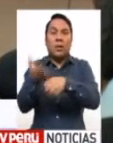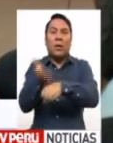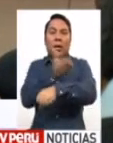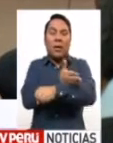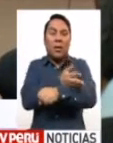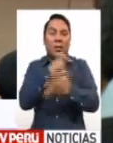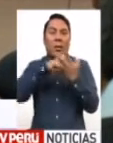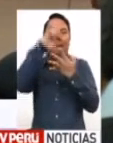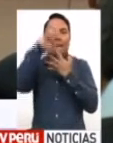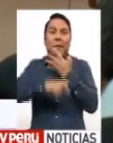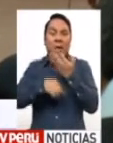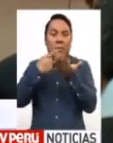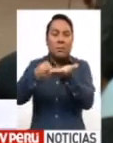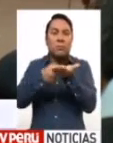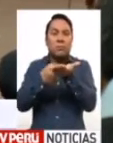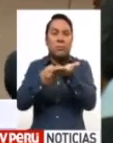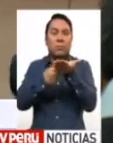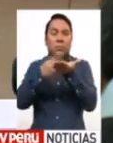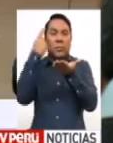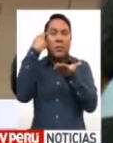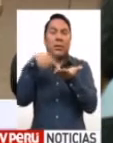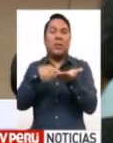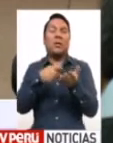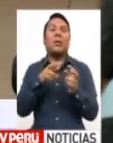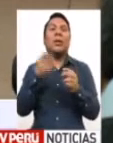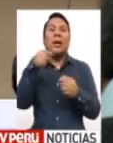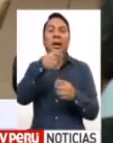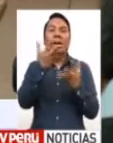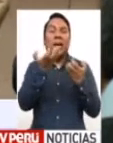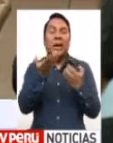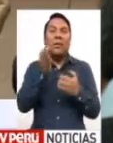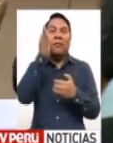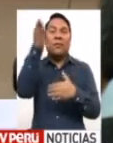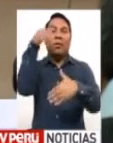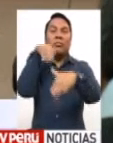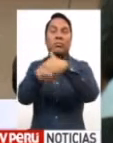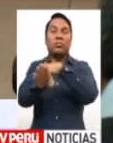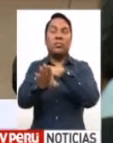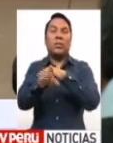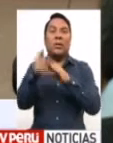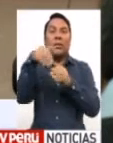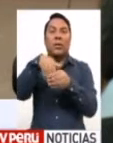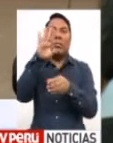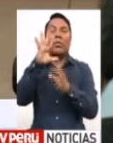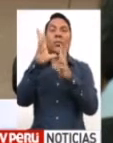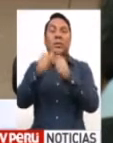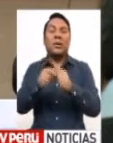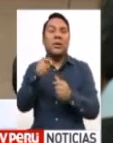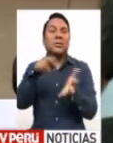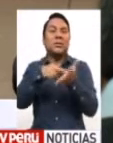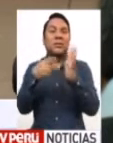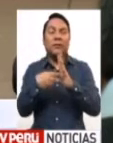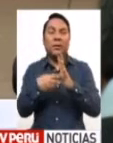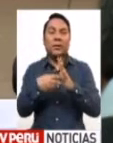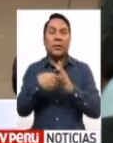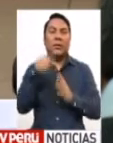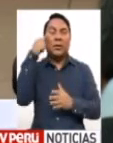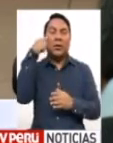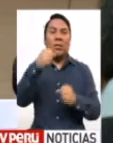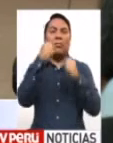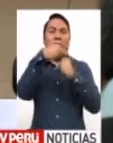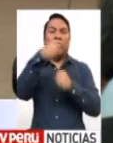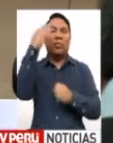las puertas, dándonos con la sorpresa que ingresaban como en su casa los señores, lo que significa pues el alto poder